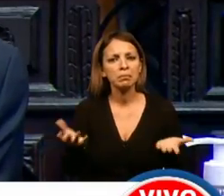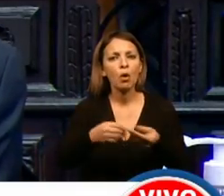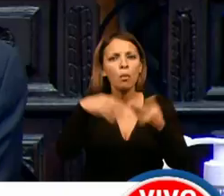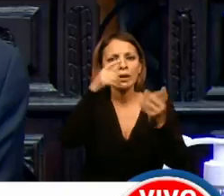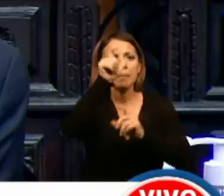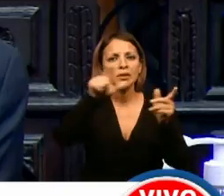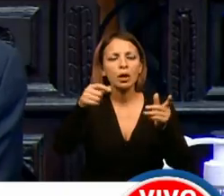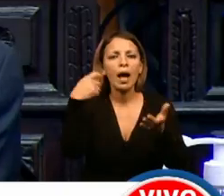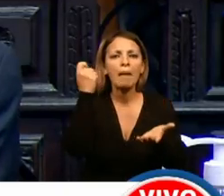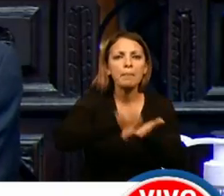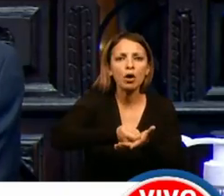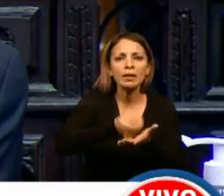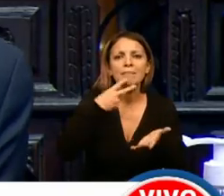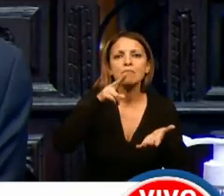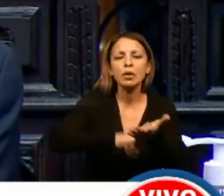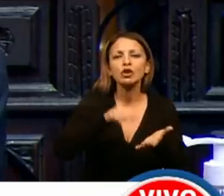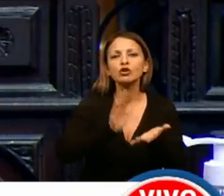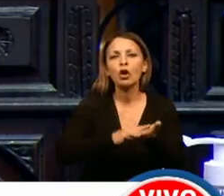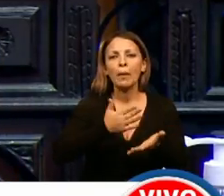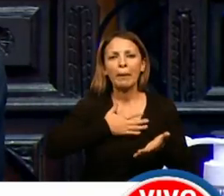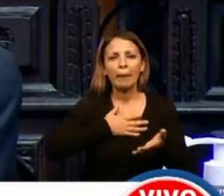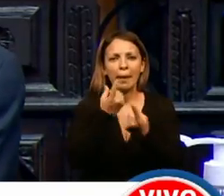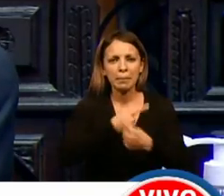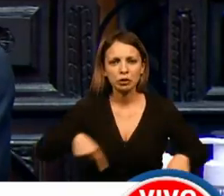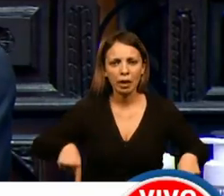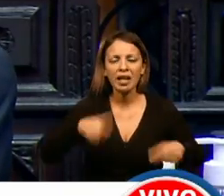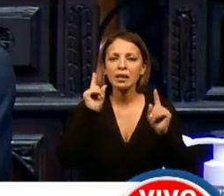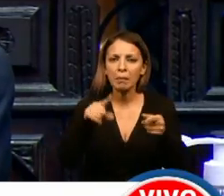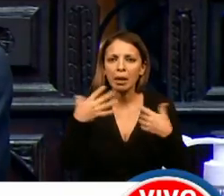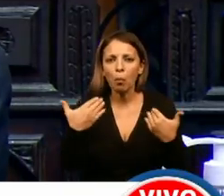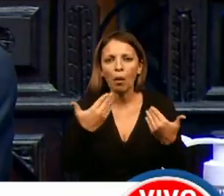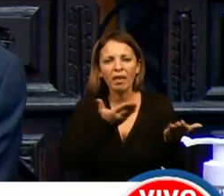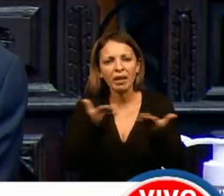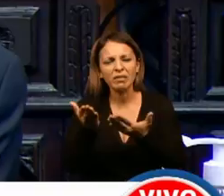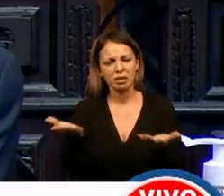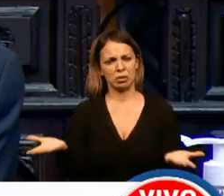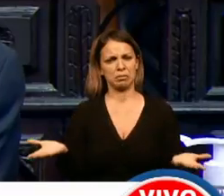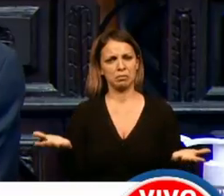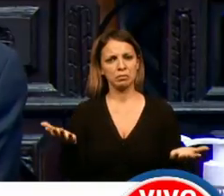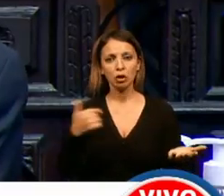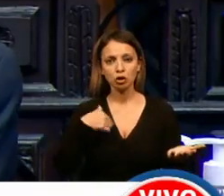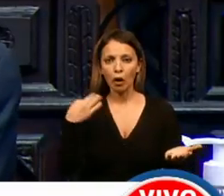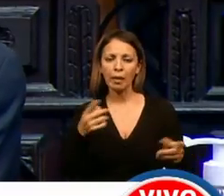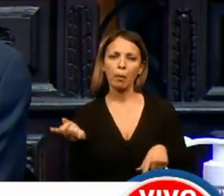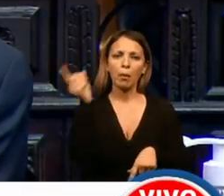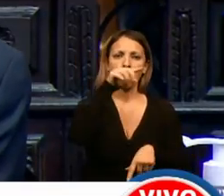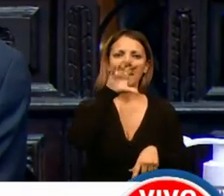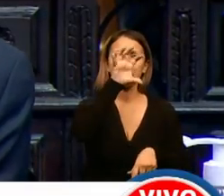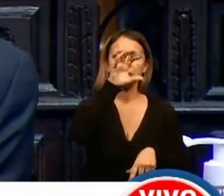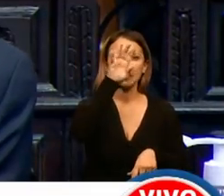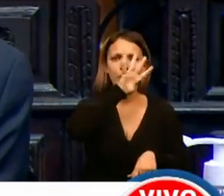pague bienes personales también va a ser sujeto de este beneficio y yo tengo que volver a mi provincia de formosa